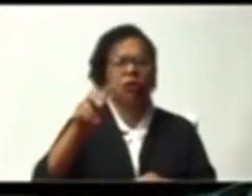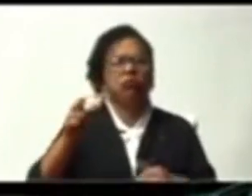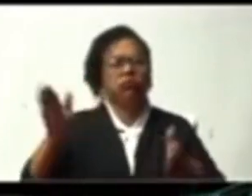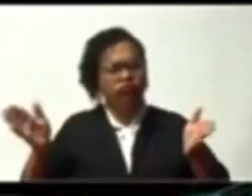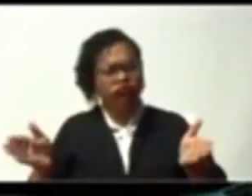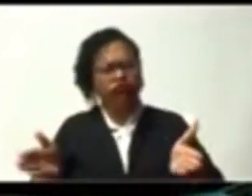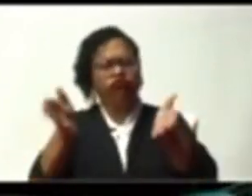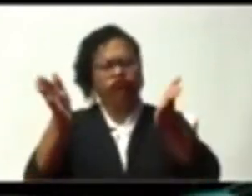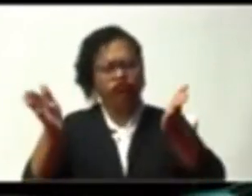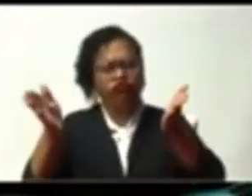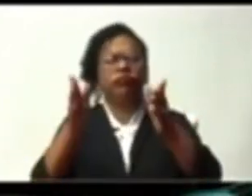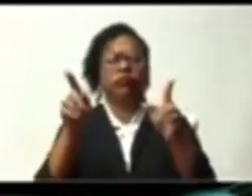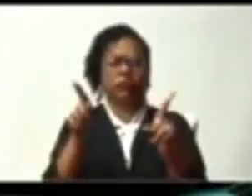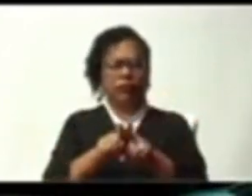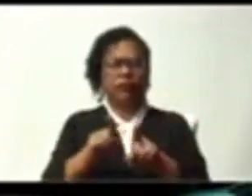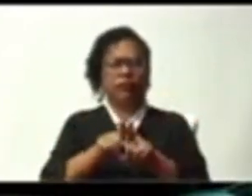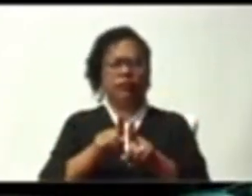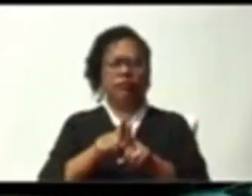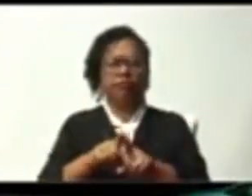que esa